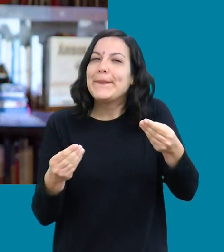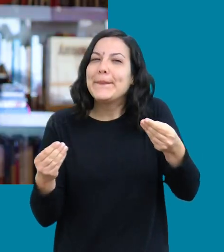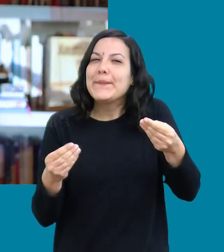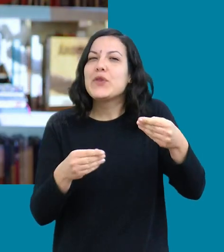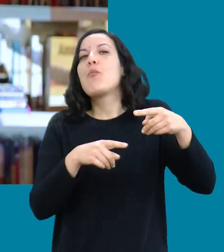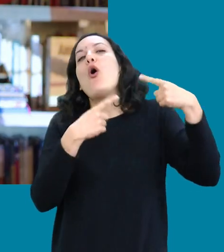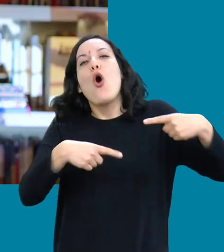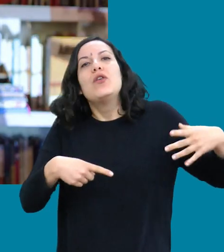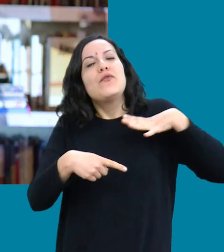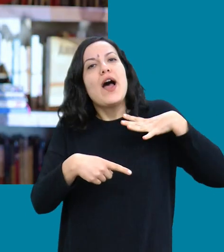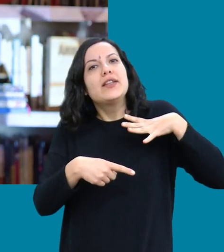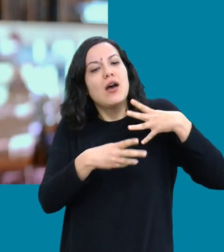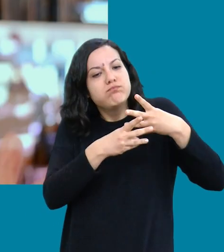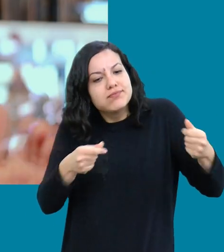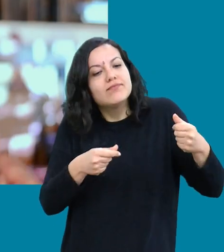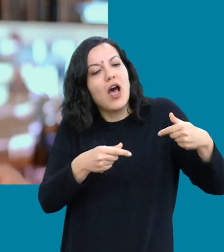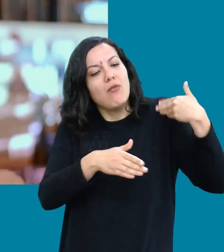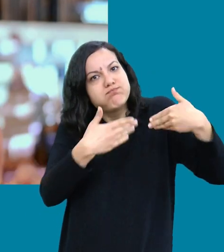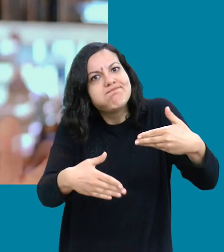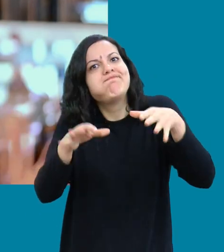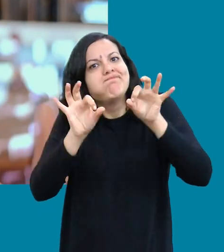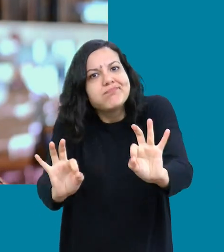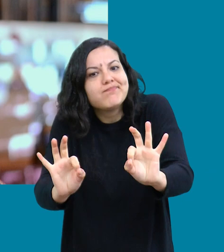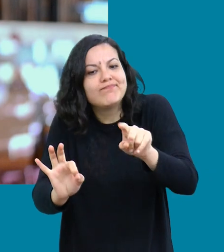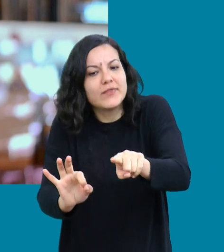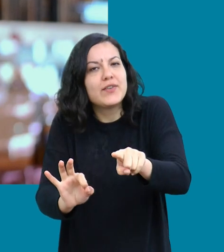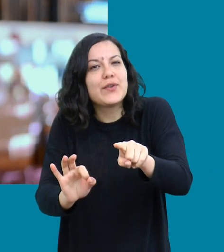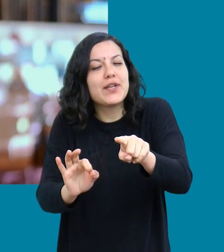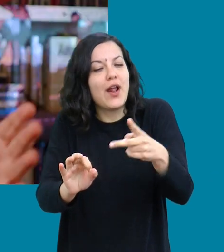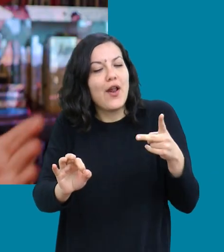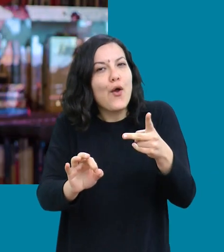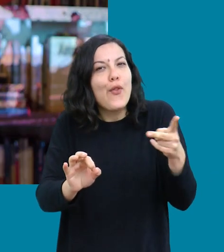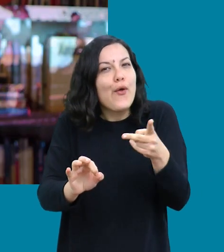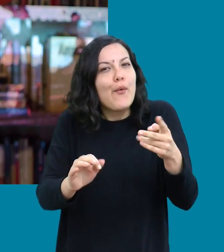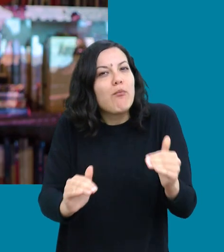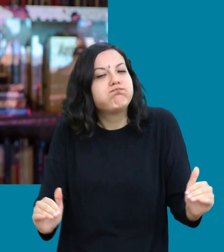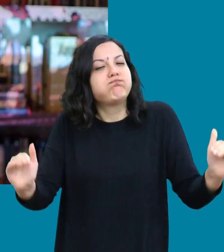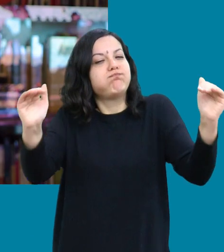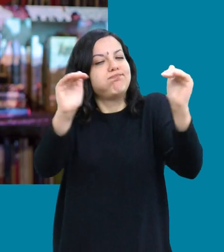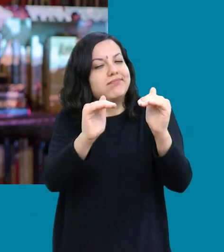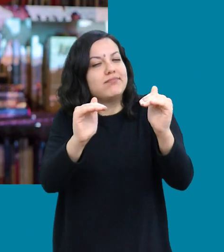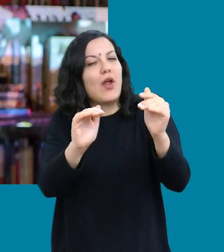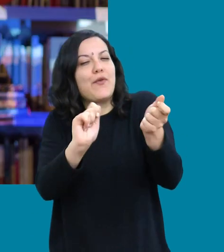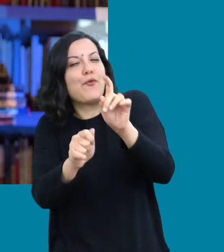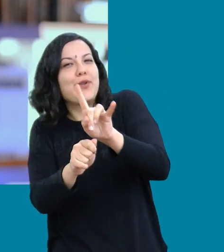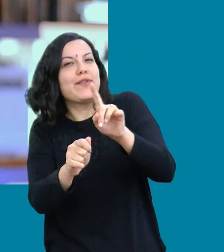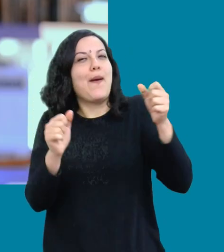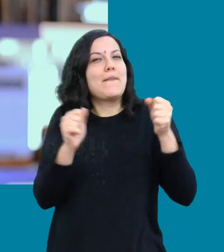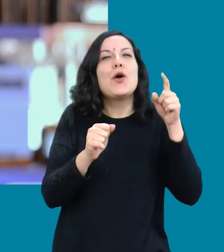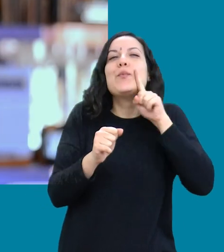tareas incumplidas, digamos así, y que por lo tanto ponerla en la escala de mayo de 1810 supone ya un evento